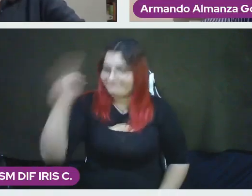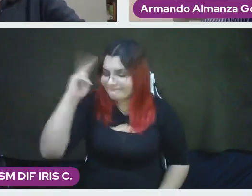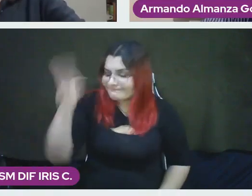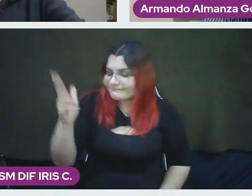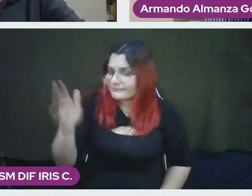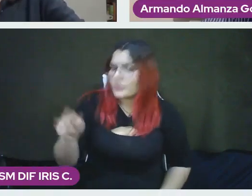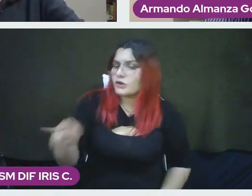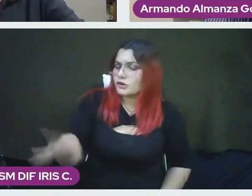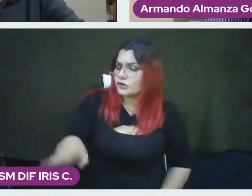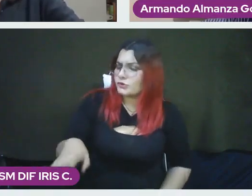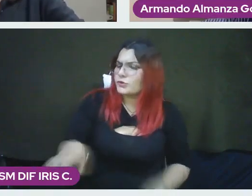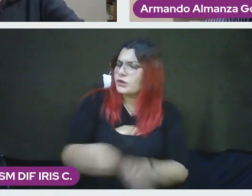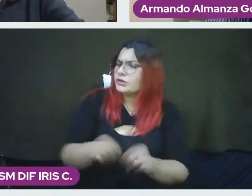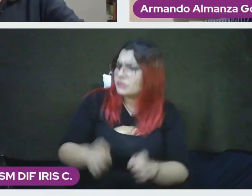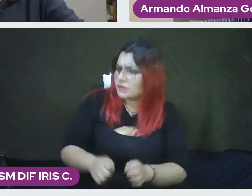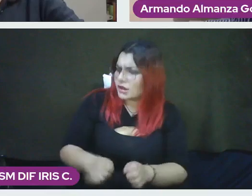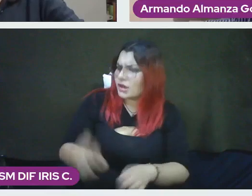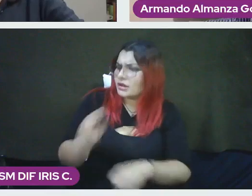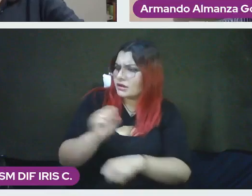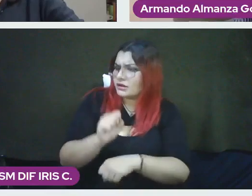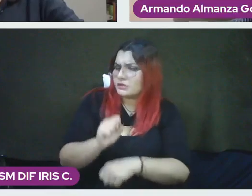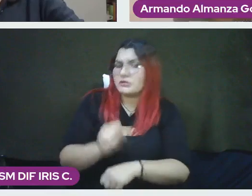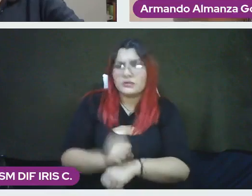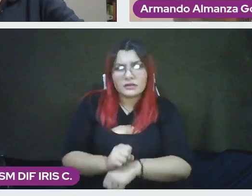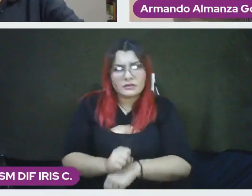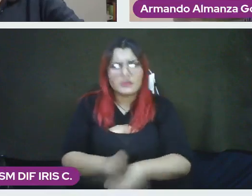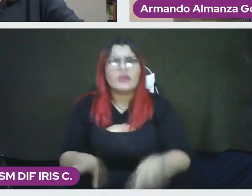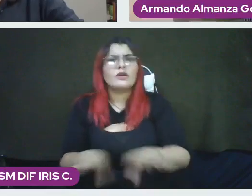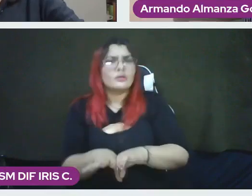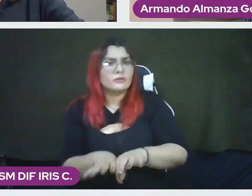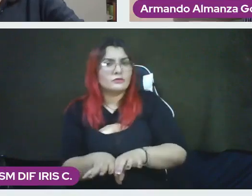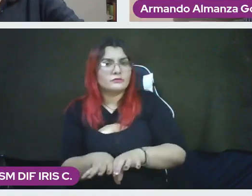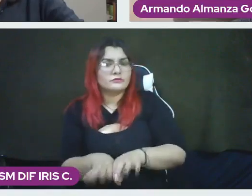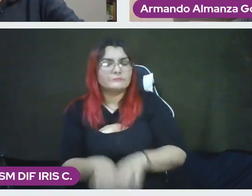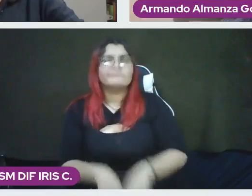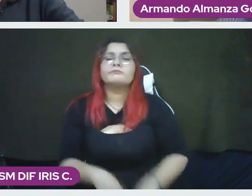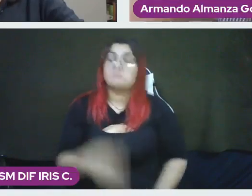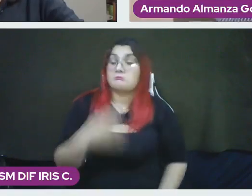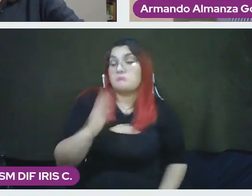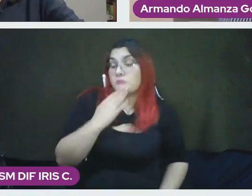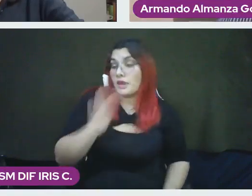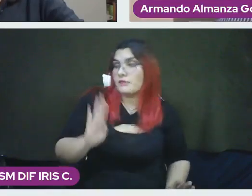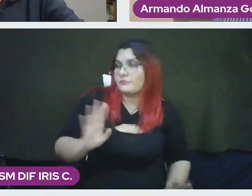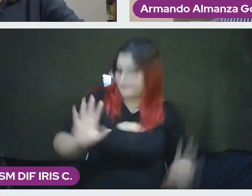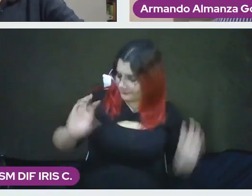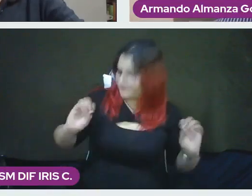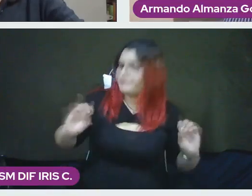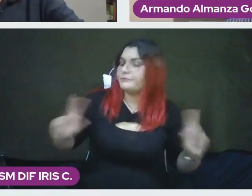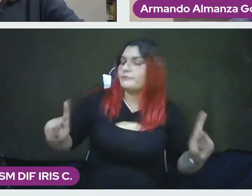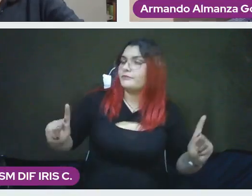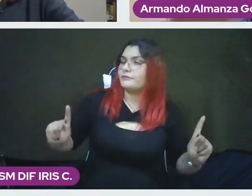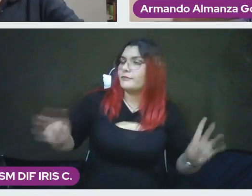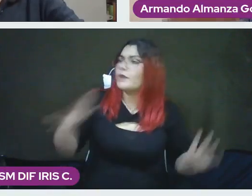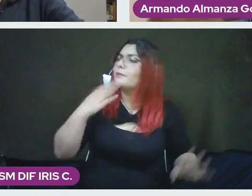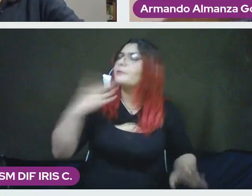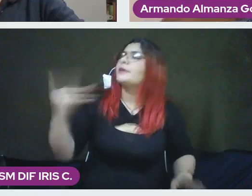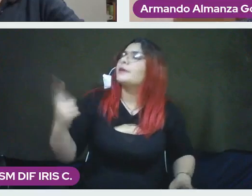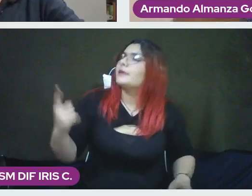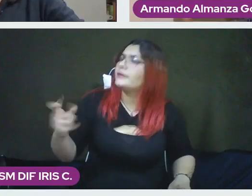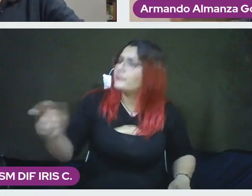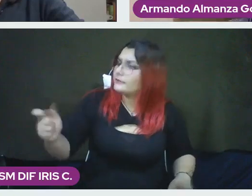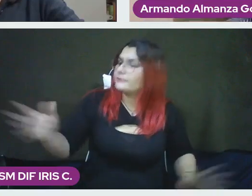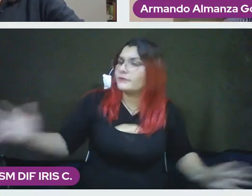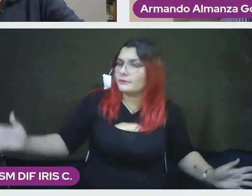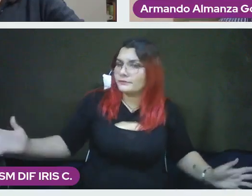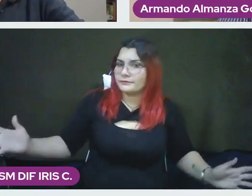dice, bien. Siempre pregunto, ¿qué es bien? Y eso abre la puerta para que la gente comience a hablar